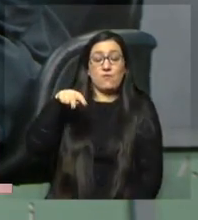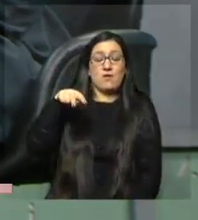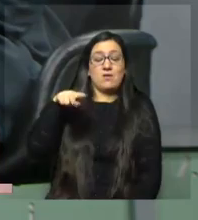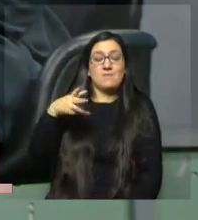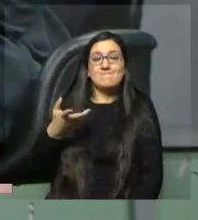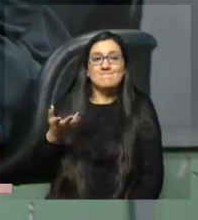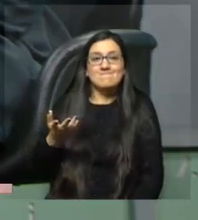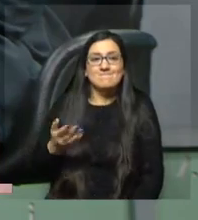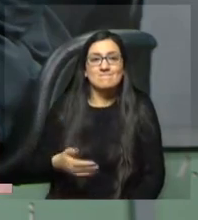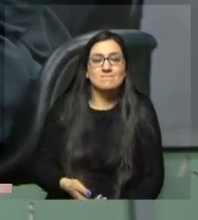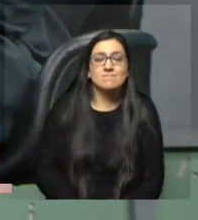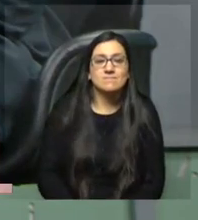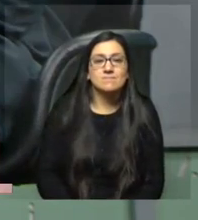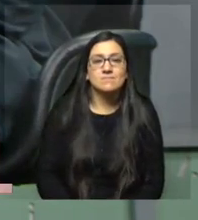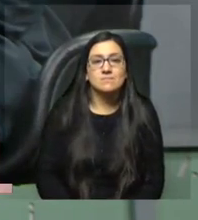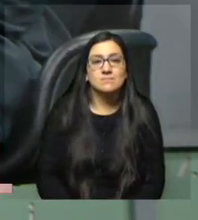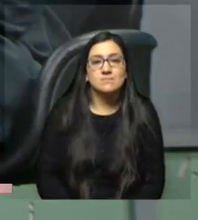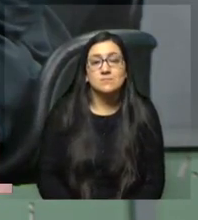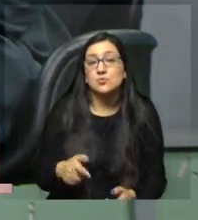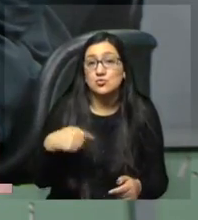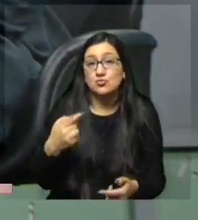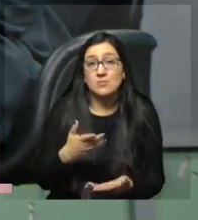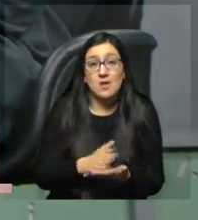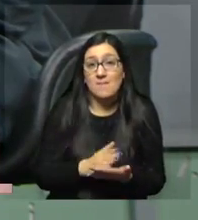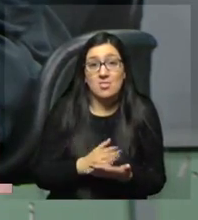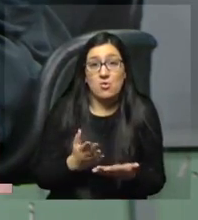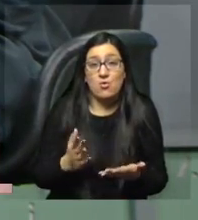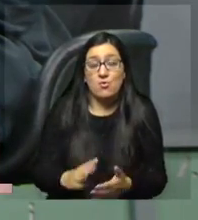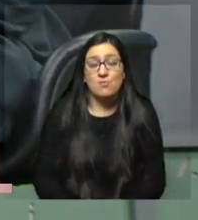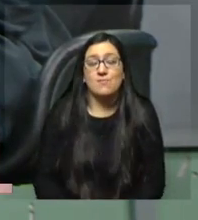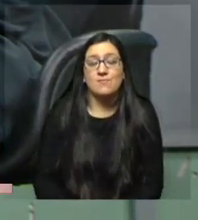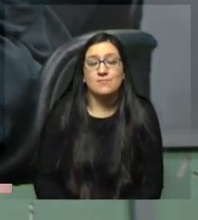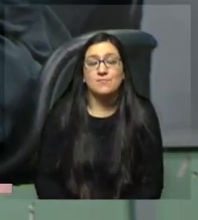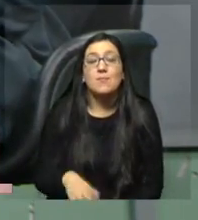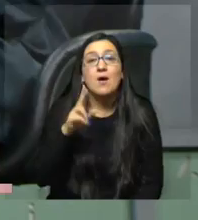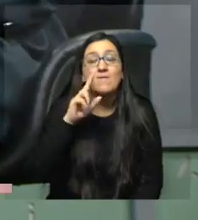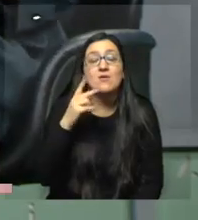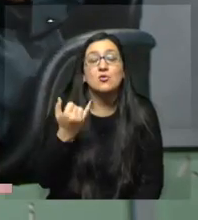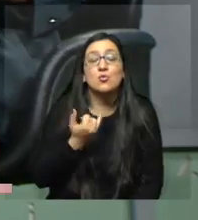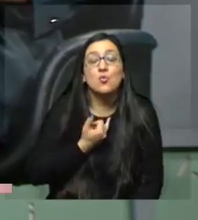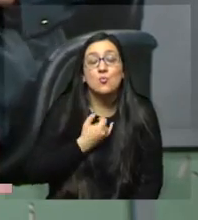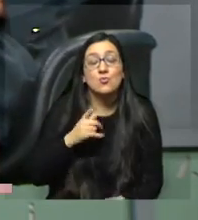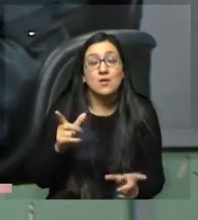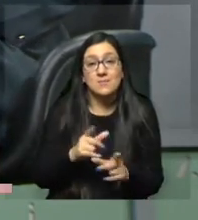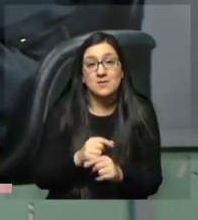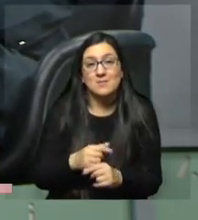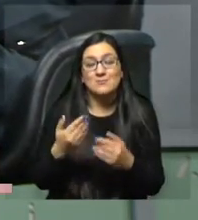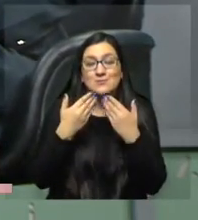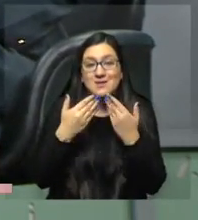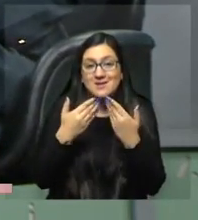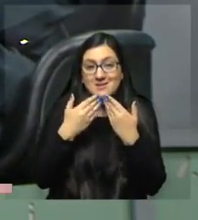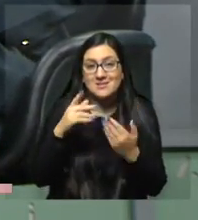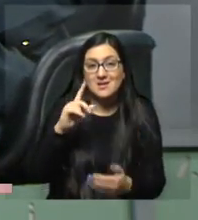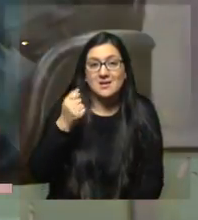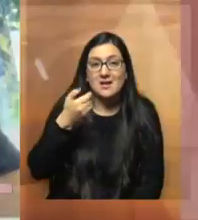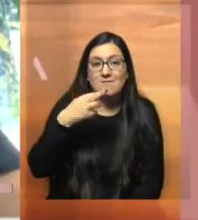grande, más amplia de todo este tema. Estamos en el medio del baile. Veremos después cómo termina o cómo sigue transcurriendo. Muchísimas gracias, Gabriel Levy, de